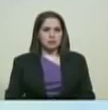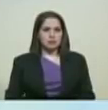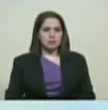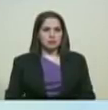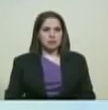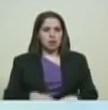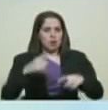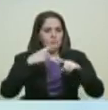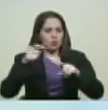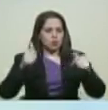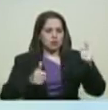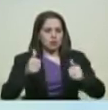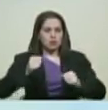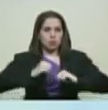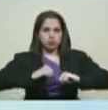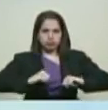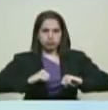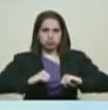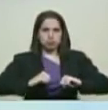candidato, Bertucci,